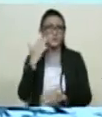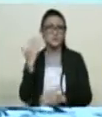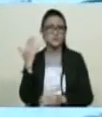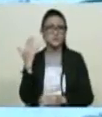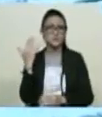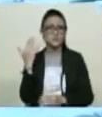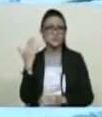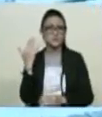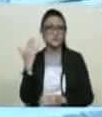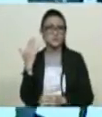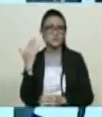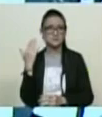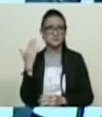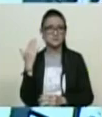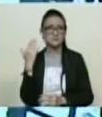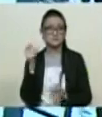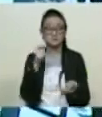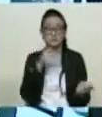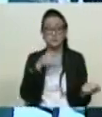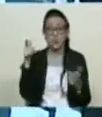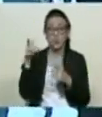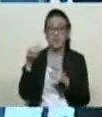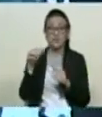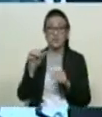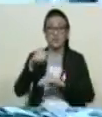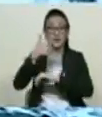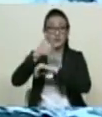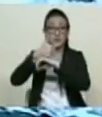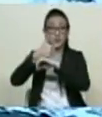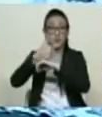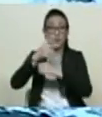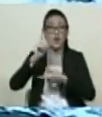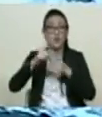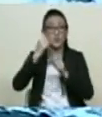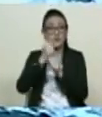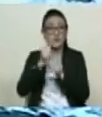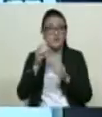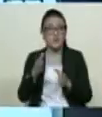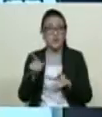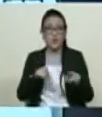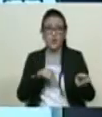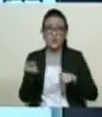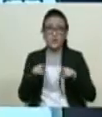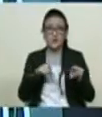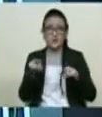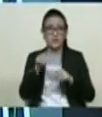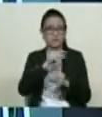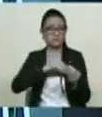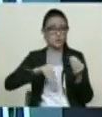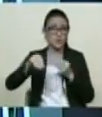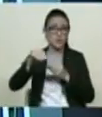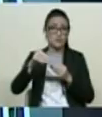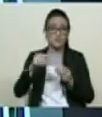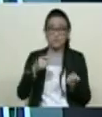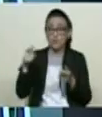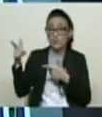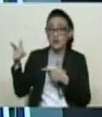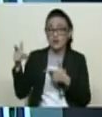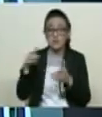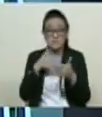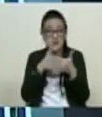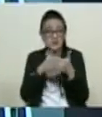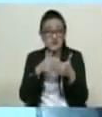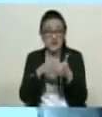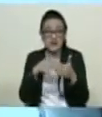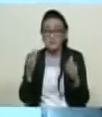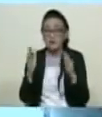que incluso mudar al director y algunos funcionarios o coordinadores de sus viviendas, porque los perseguían hasta